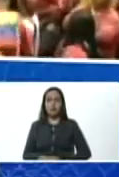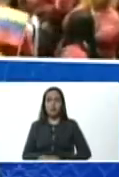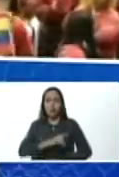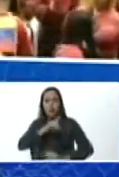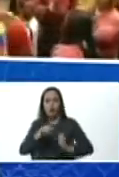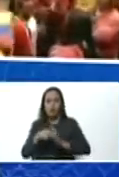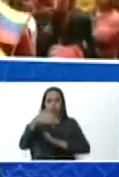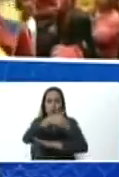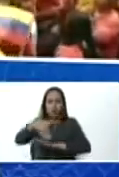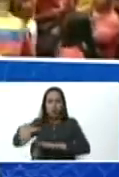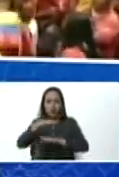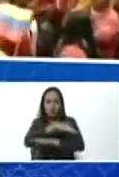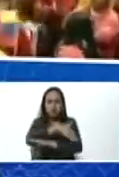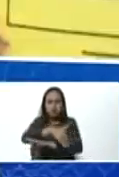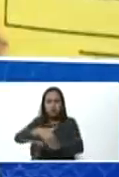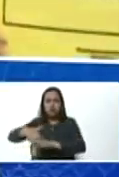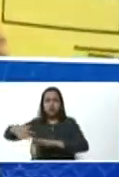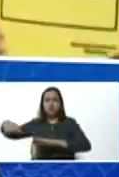punta.